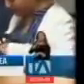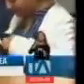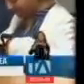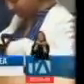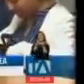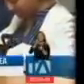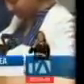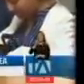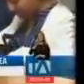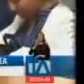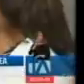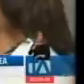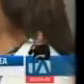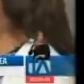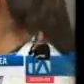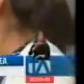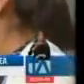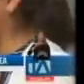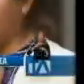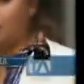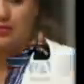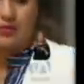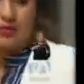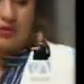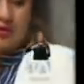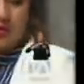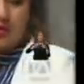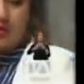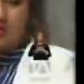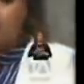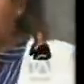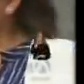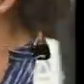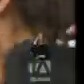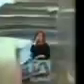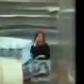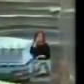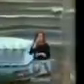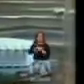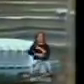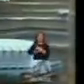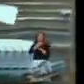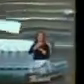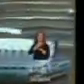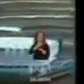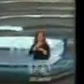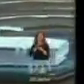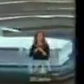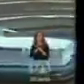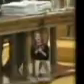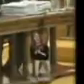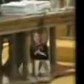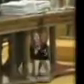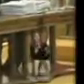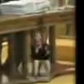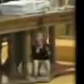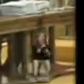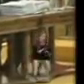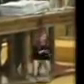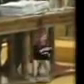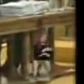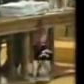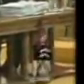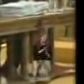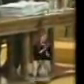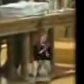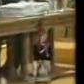Rafael Correa, Yadira Cadena. A ambas se les formuló cargos por el delito de tráfico de influencias 2 meses atrás. Sin embargo, este miércoles, tras